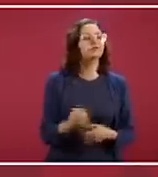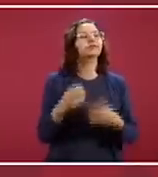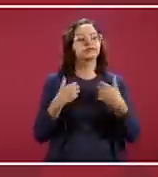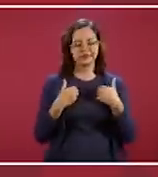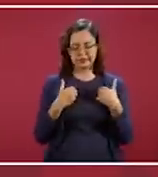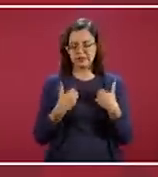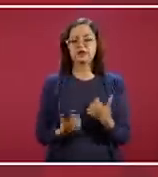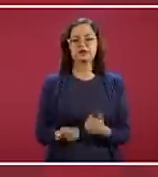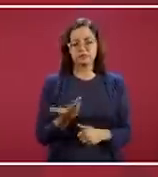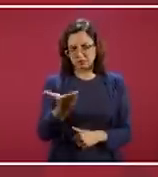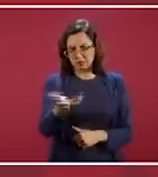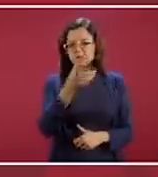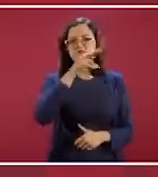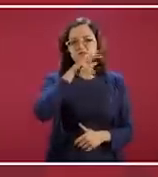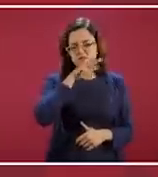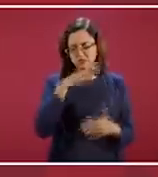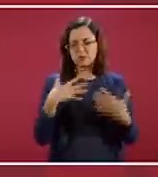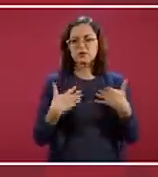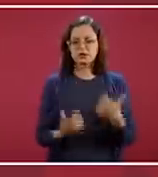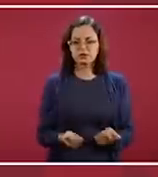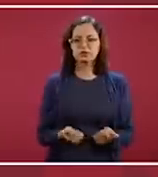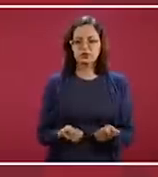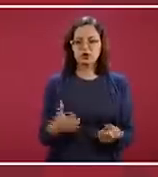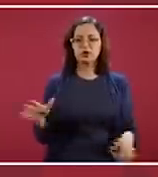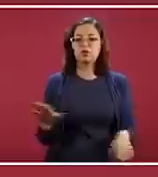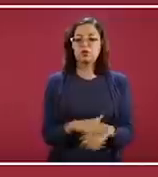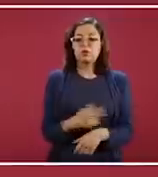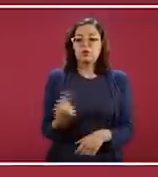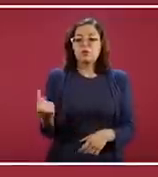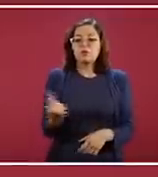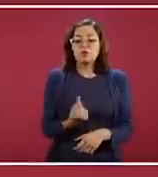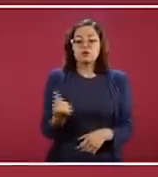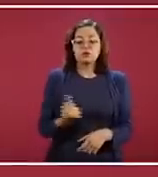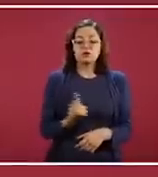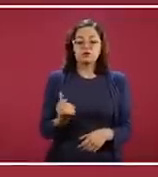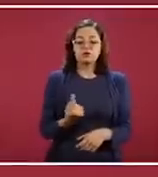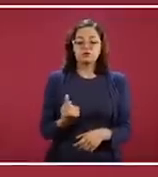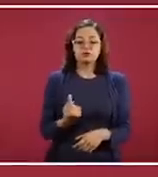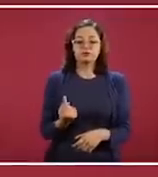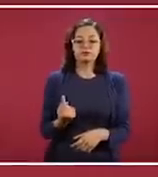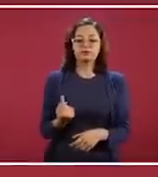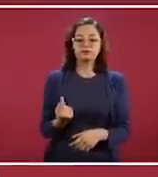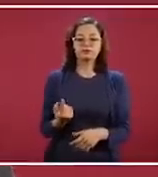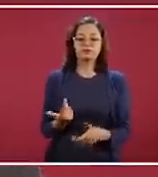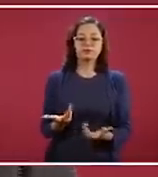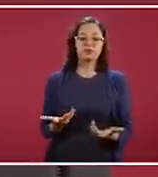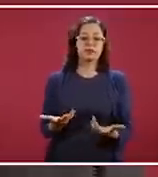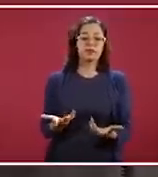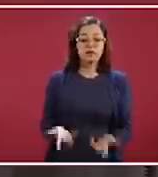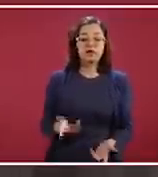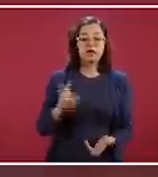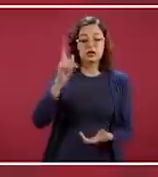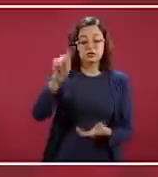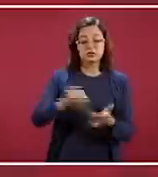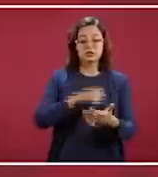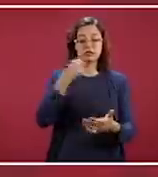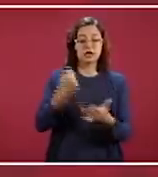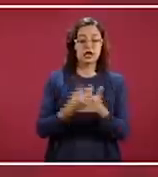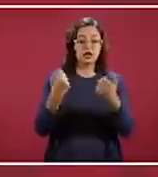la preocupación, porque en toda la frontera de Tamaulipas,